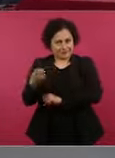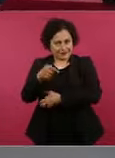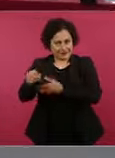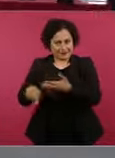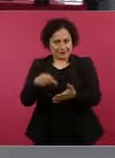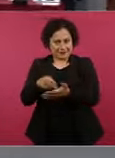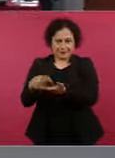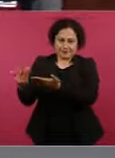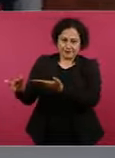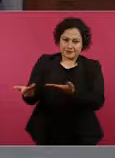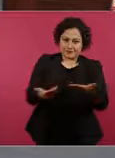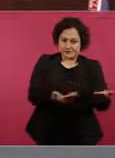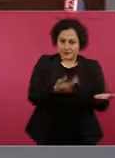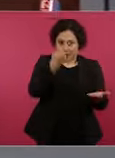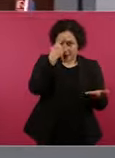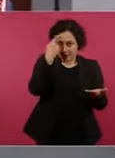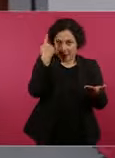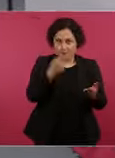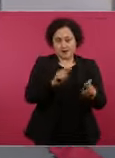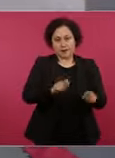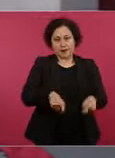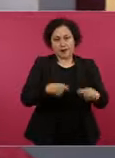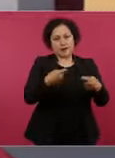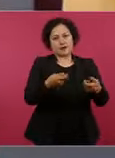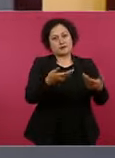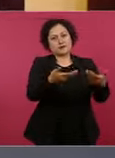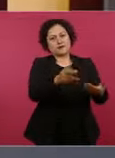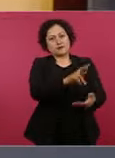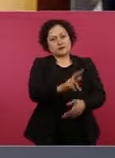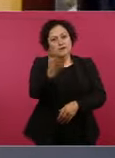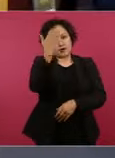pase por favor para recibir su reconocimiento.